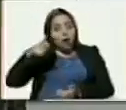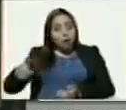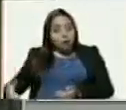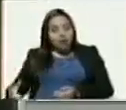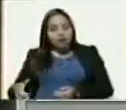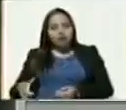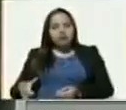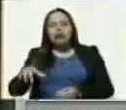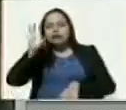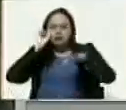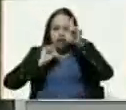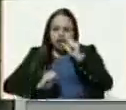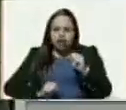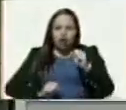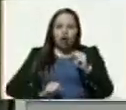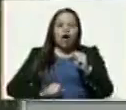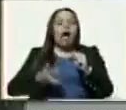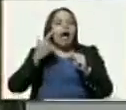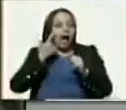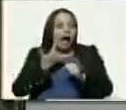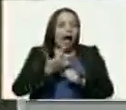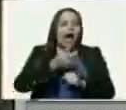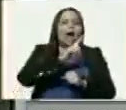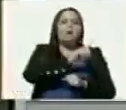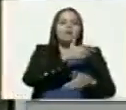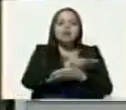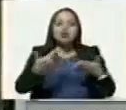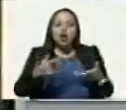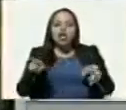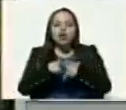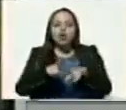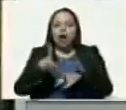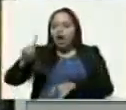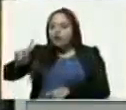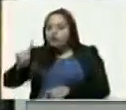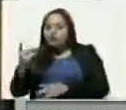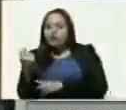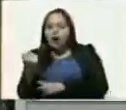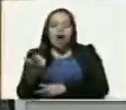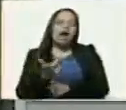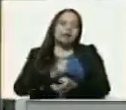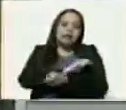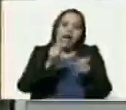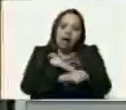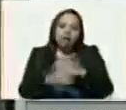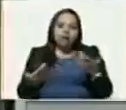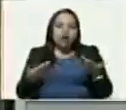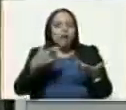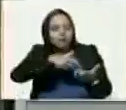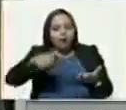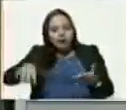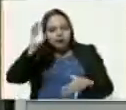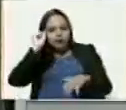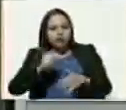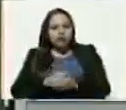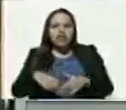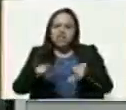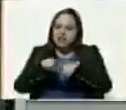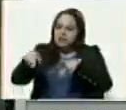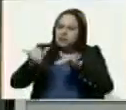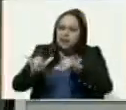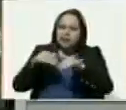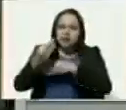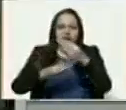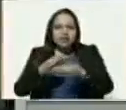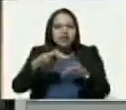la operatividad de manera inmediata. Lo mismo va a suceder con esto, porque ya tenemos experiencias con otros